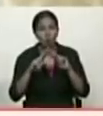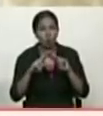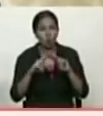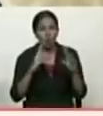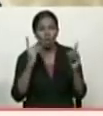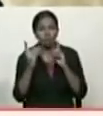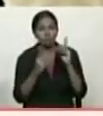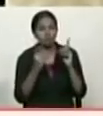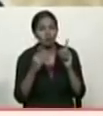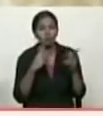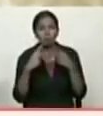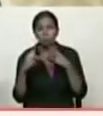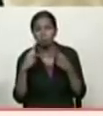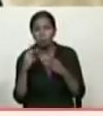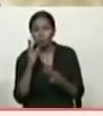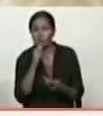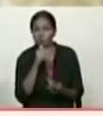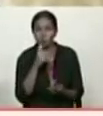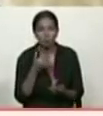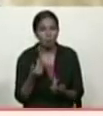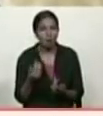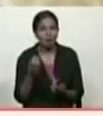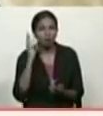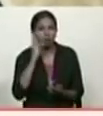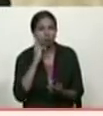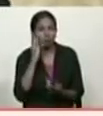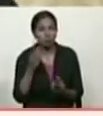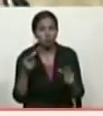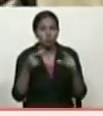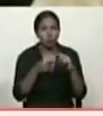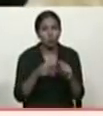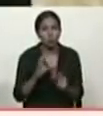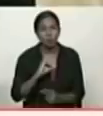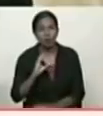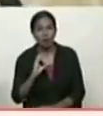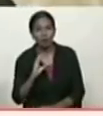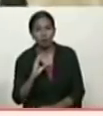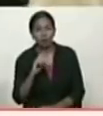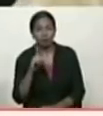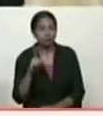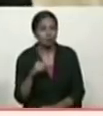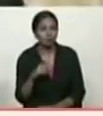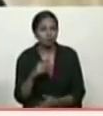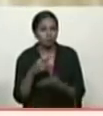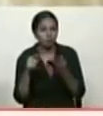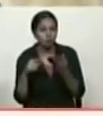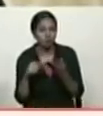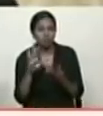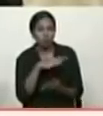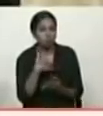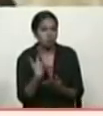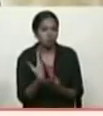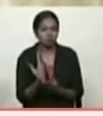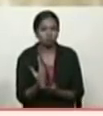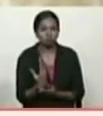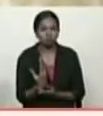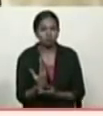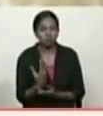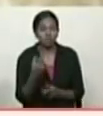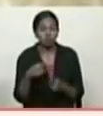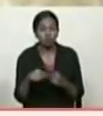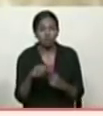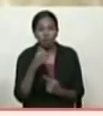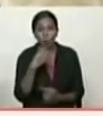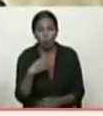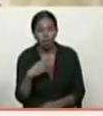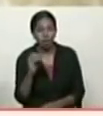político. En esa mesa no está el diálogo de Washington con Caracas. En esa mesa están las opciones que les gusta a ellos poner. O te vas por las buenas o te